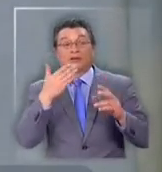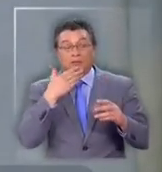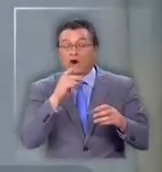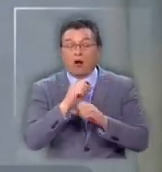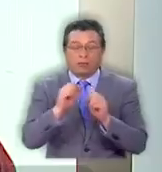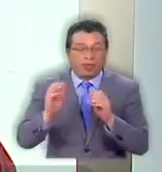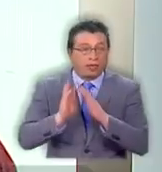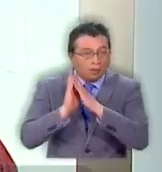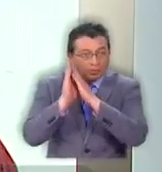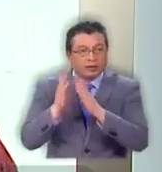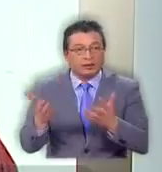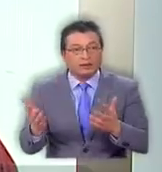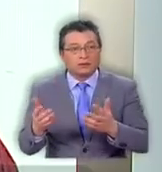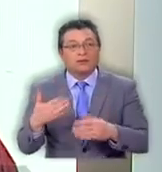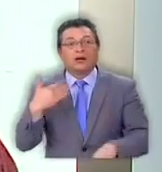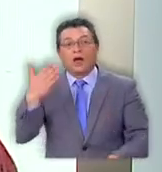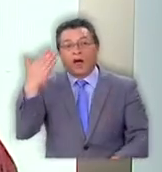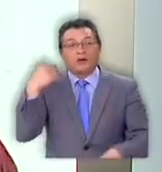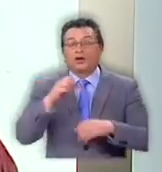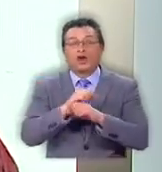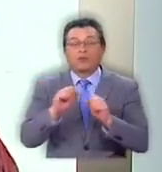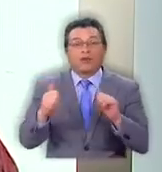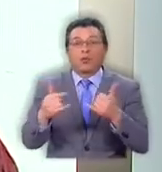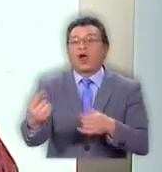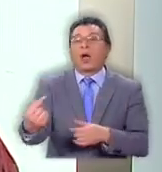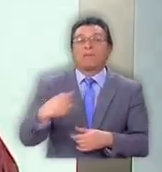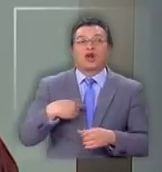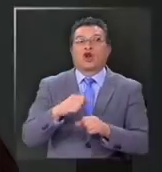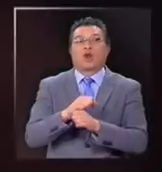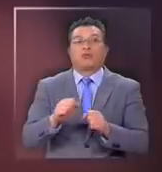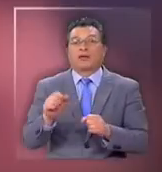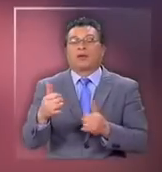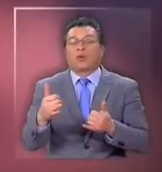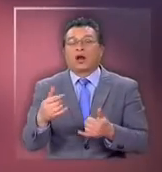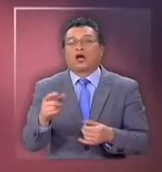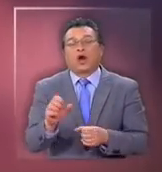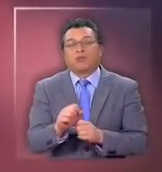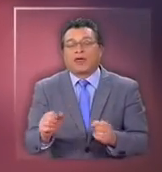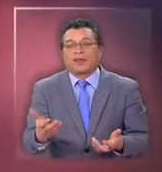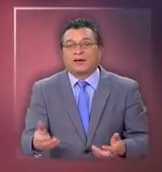podía dormir. Antes ella no podía jugar conmigo así, y ella quería.